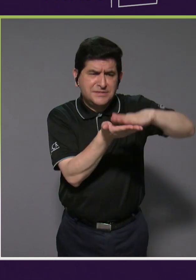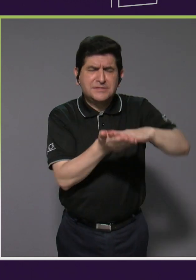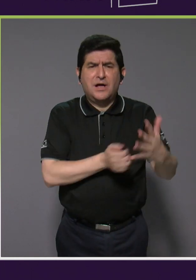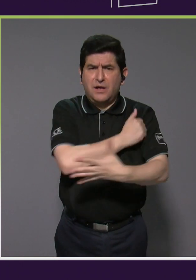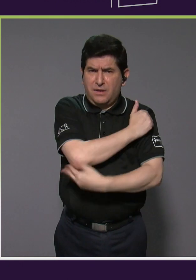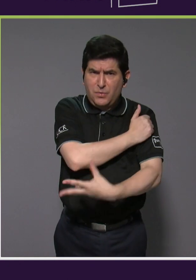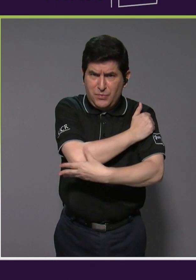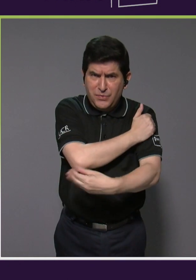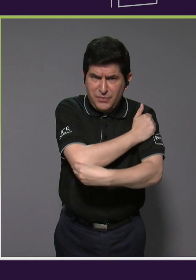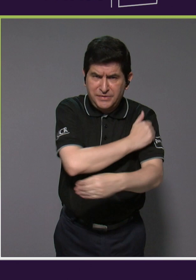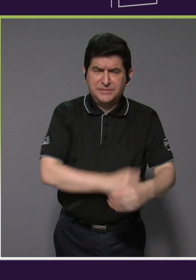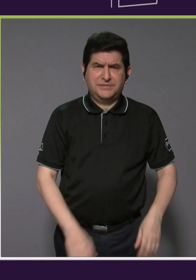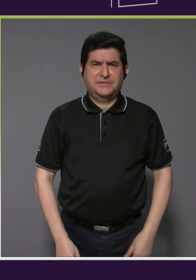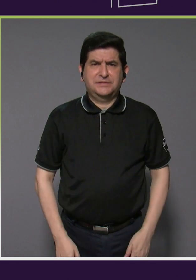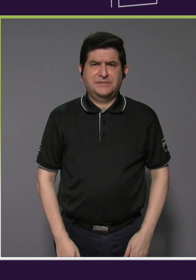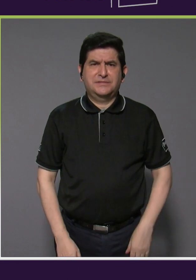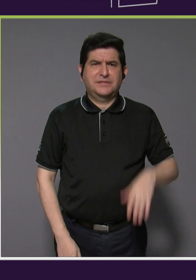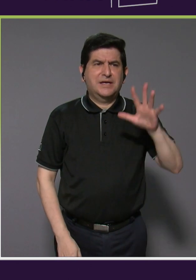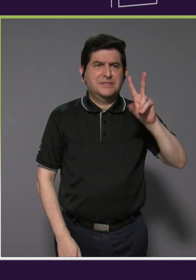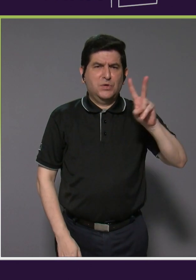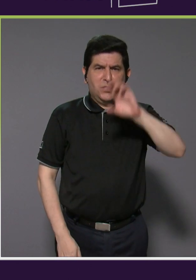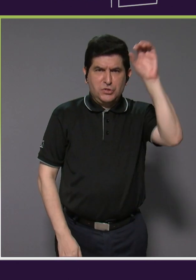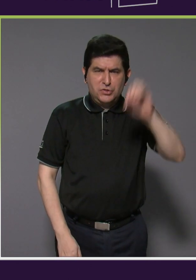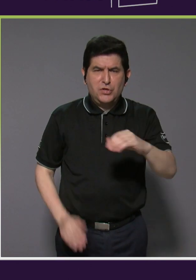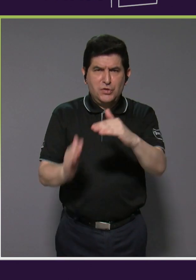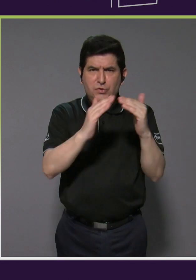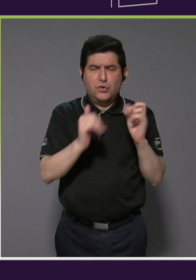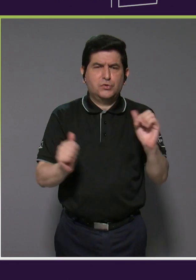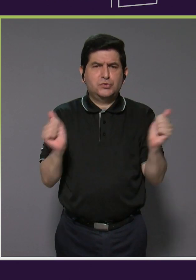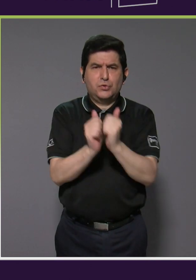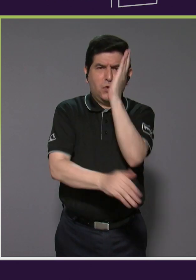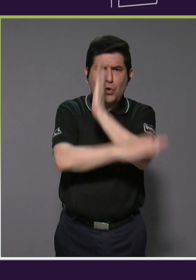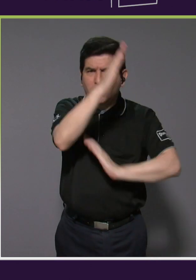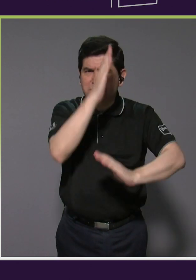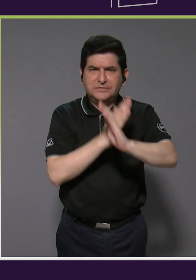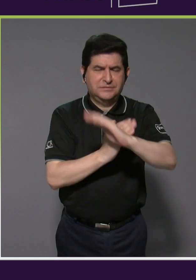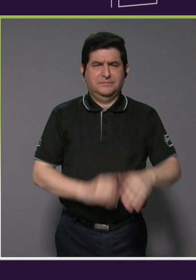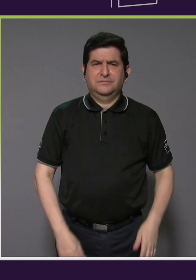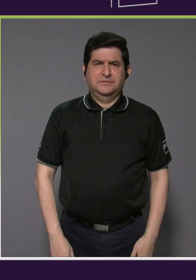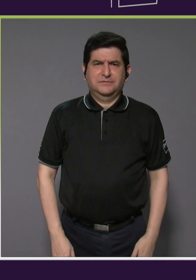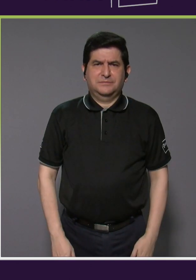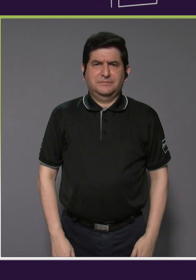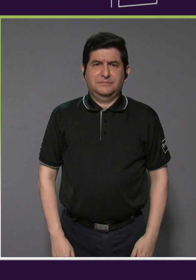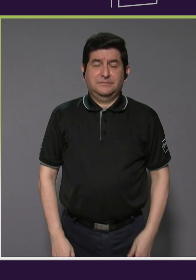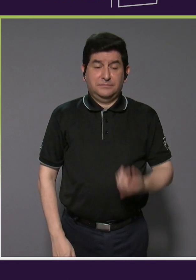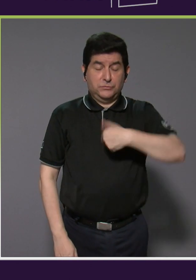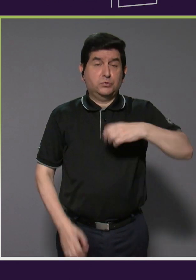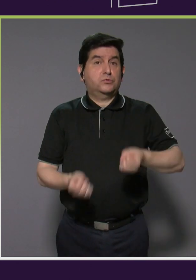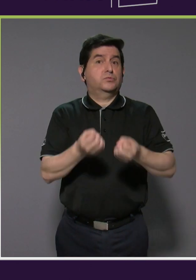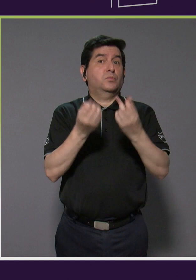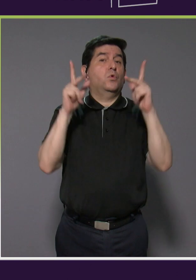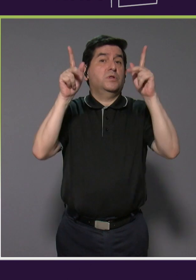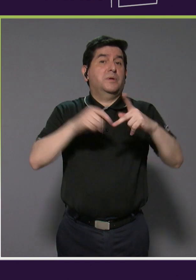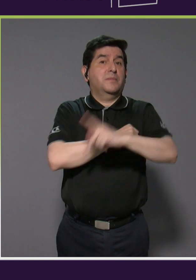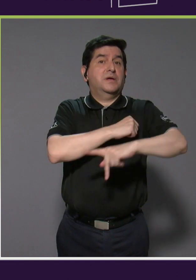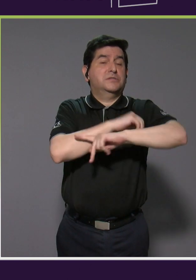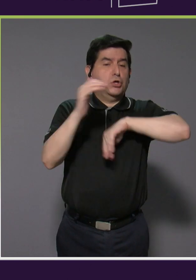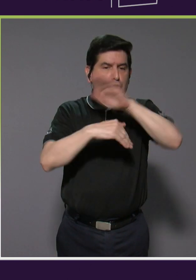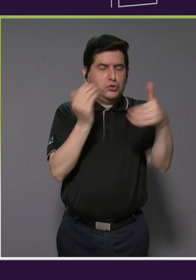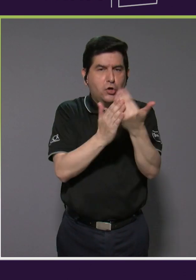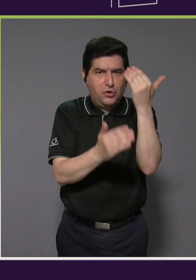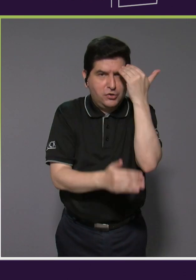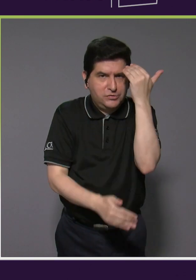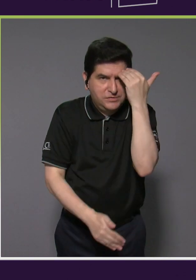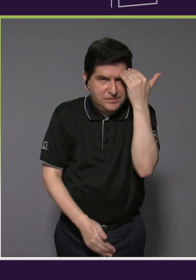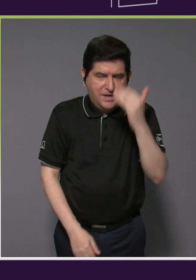pobreza. El 52% de la población con discapacidad, que somos muchísimos en este país, todos lo sabemos,